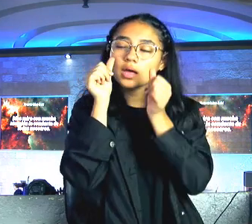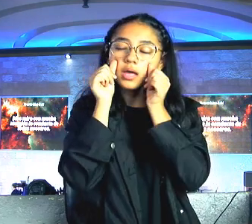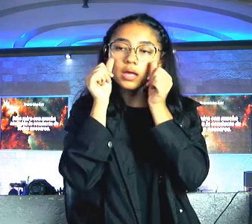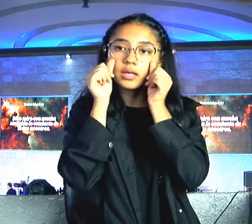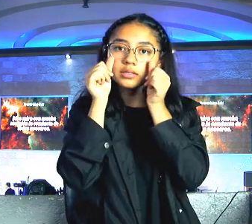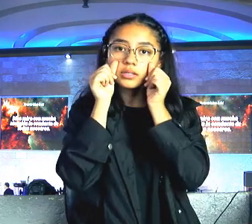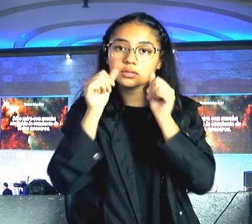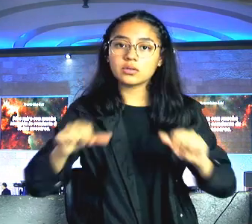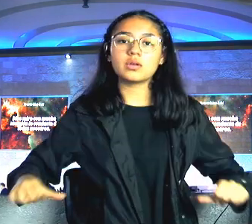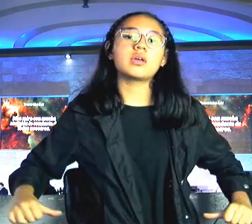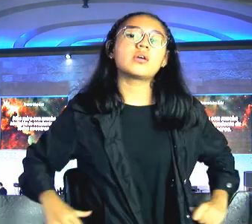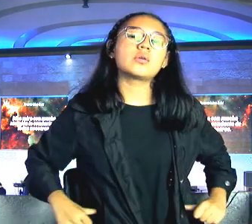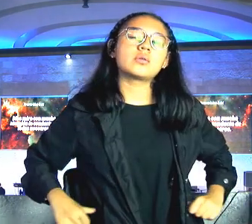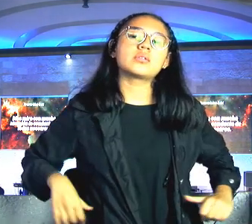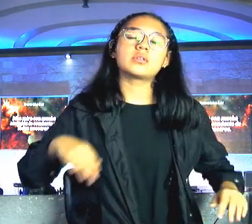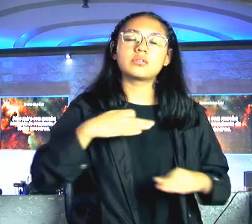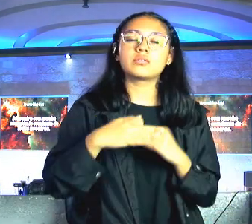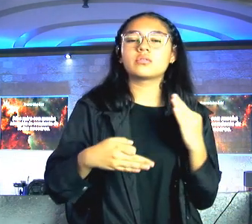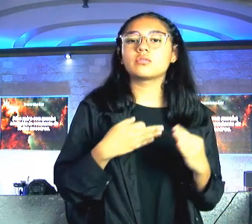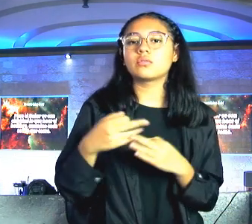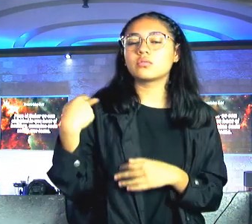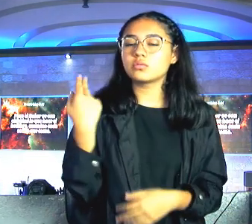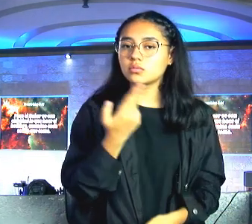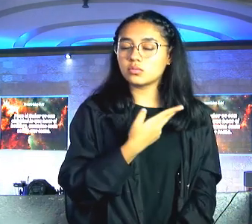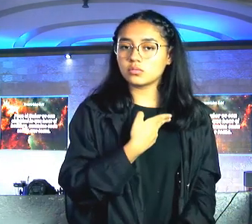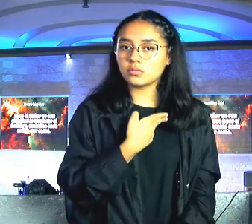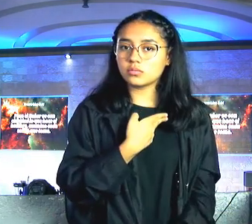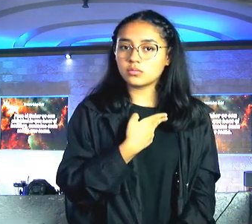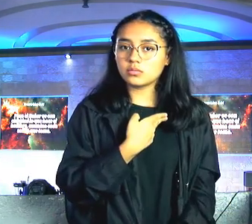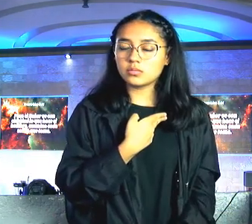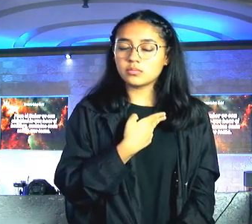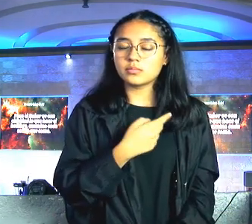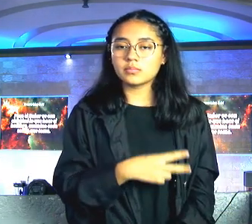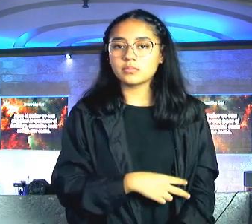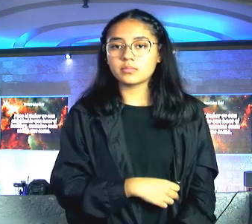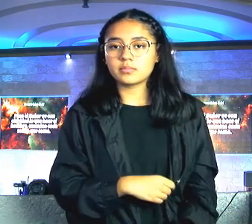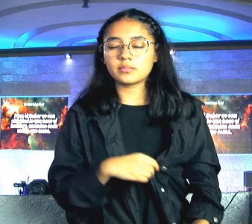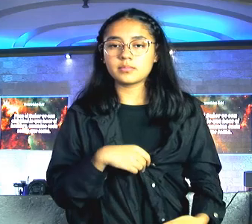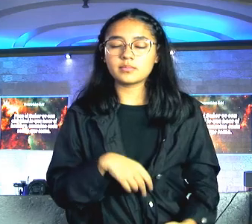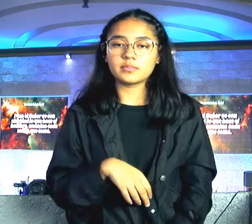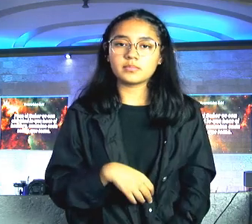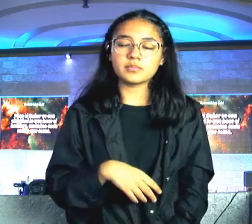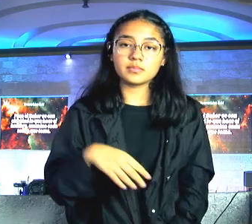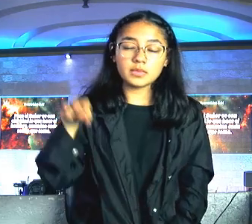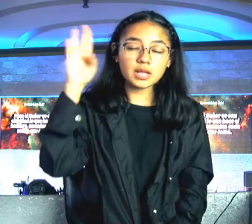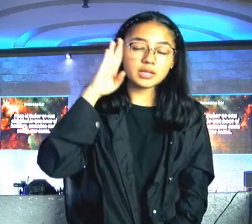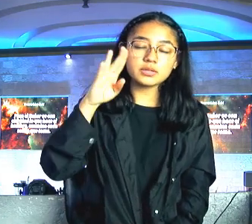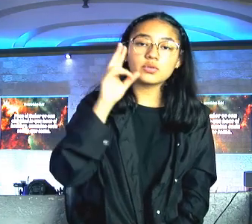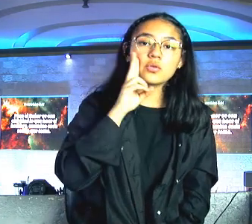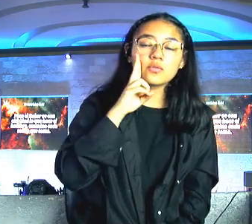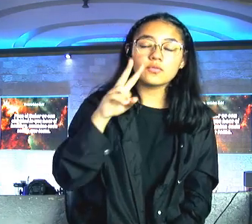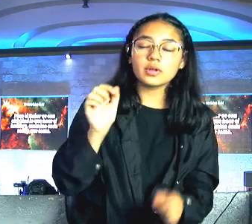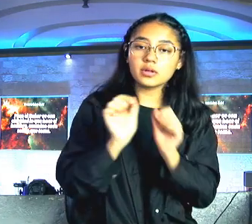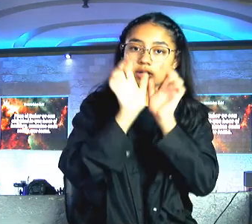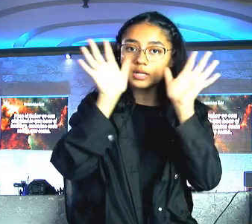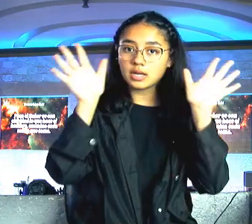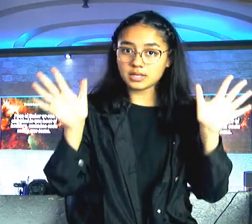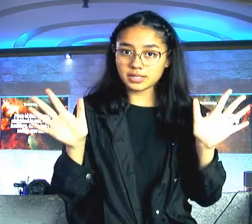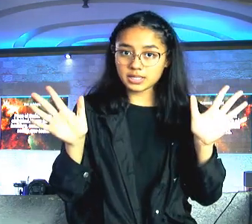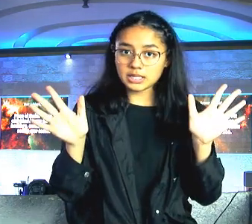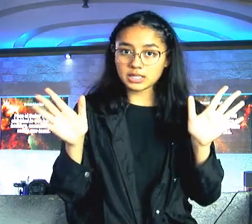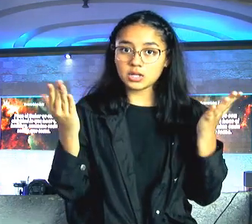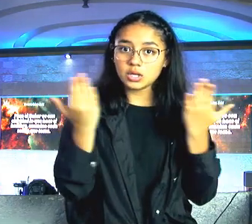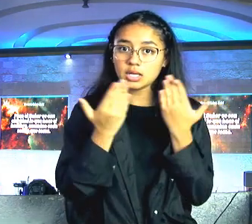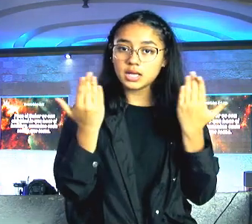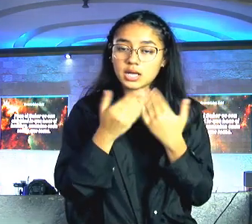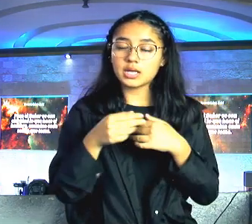todos nosotros. Y si lo lees en la traducción, la Nueva Traducción Viviente dice: pues el Señor ve con claridad lo que hace el